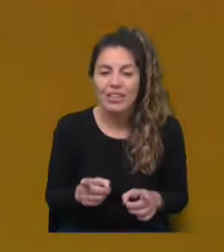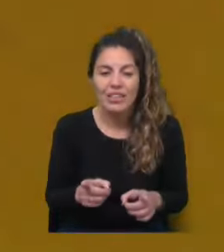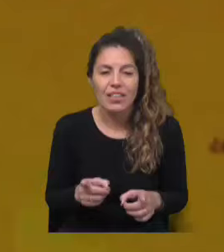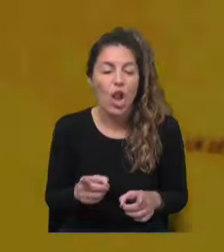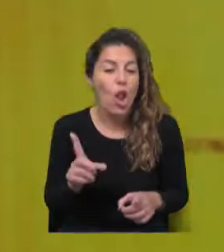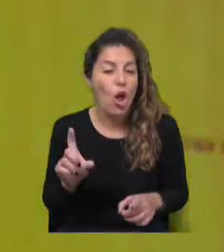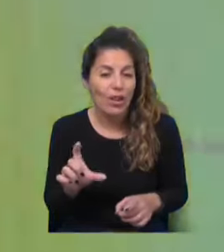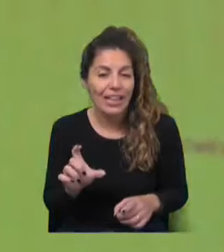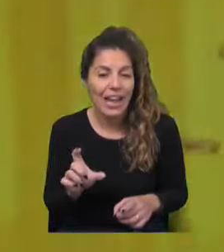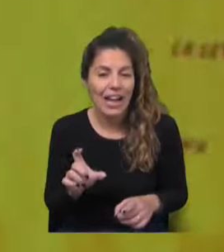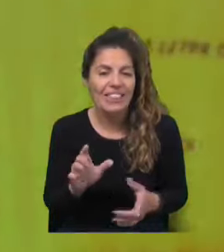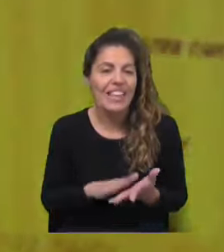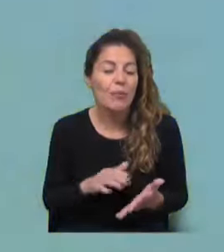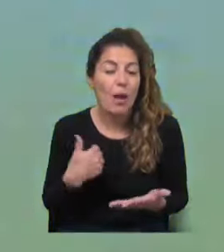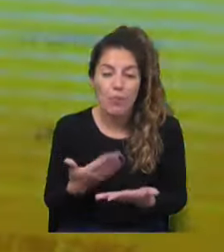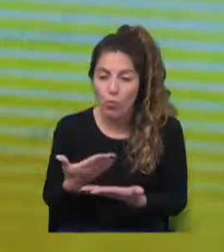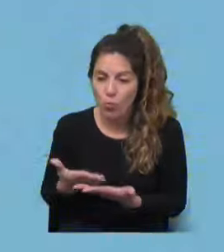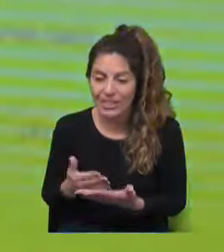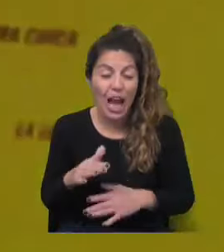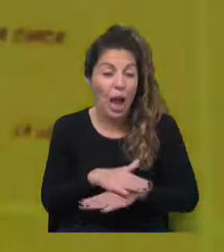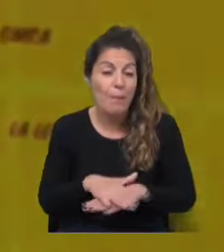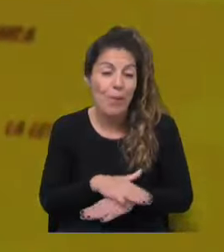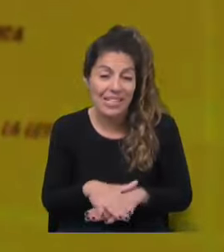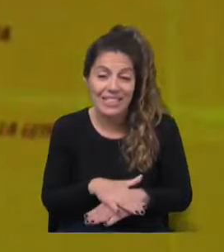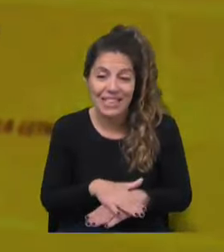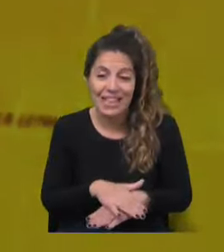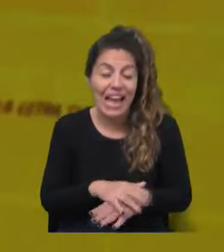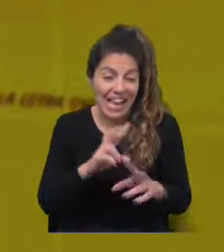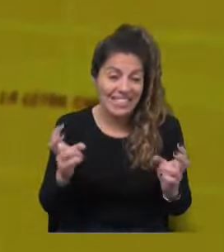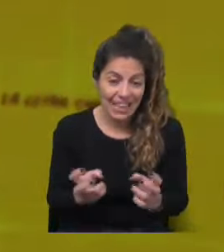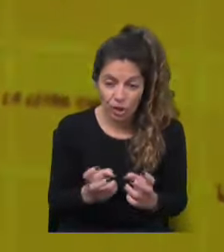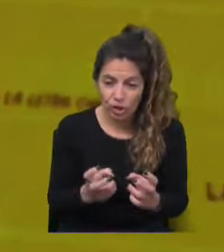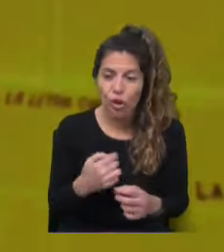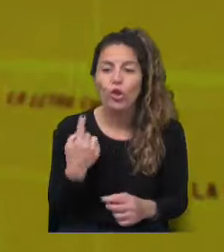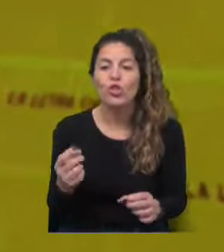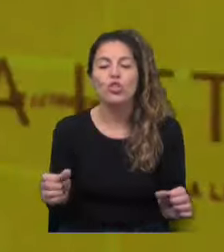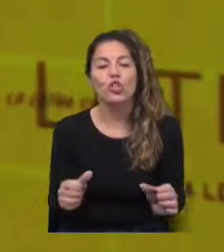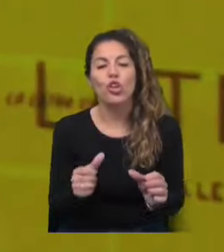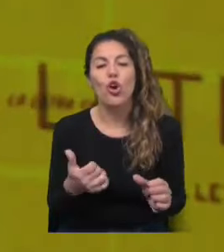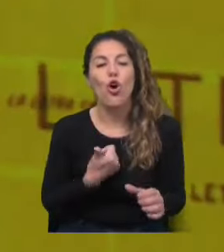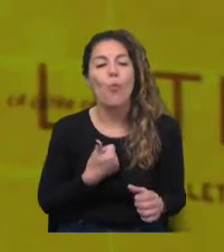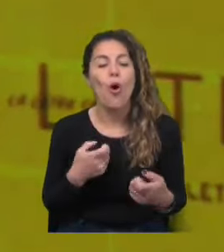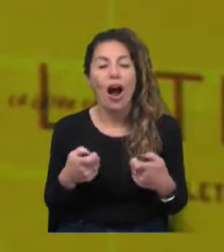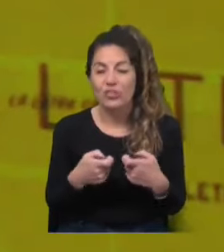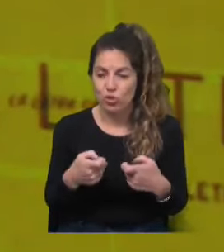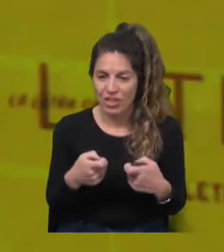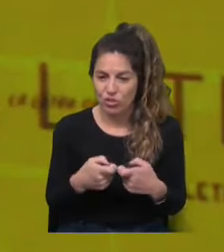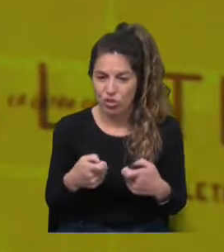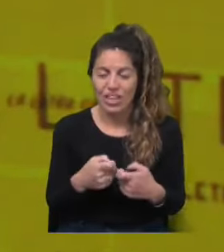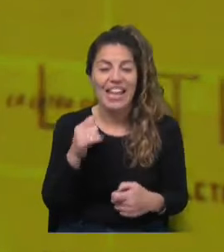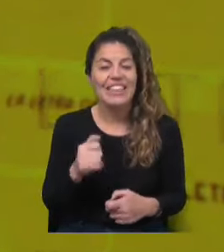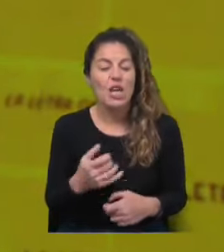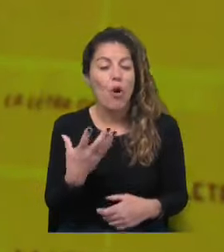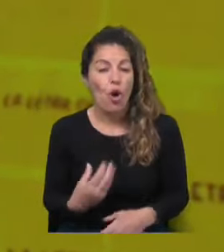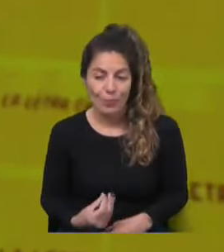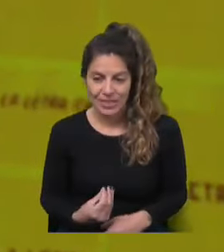lógica determinadas propuestas en base a ese diagnóstico. Nosotros, como asociación, tenemos la